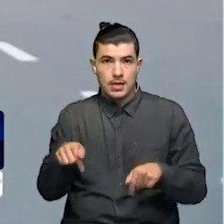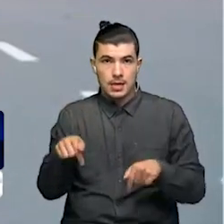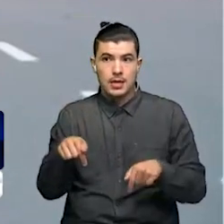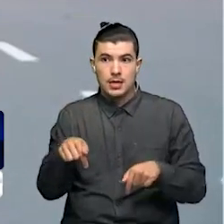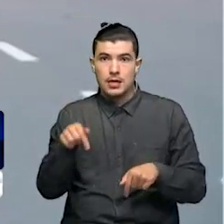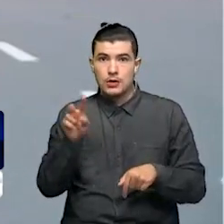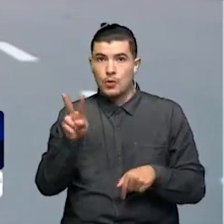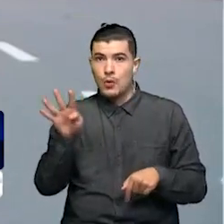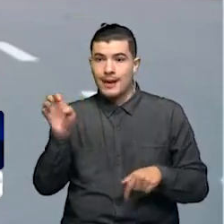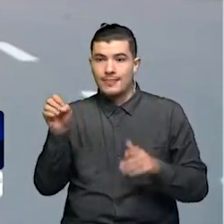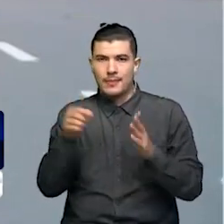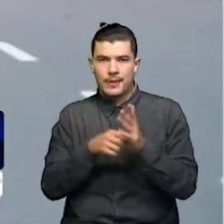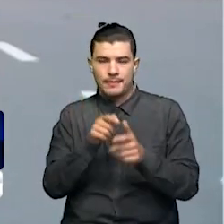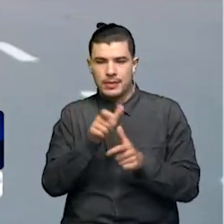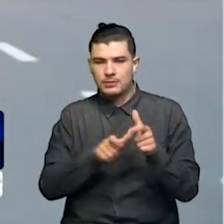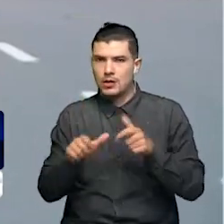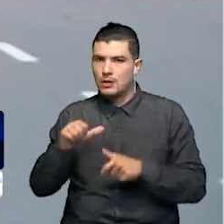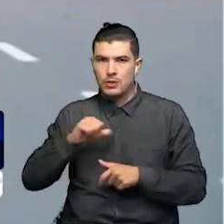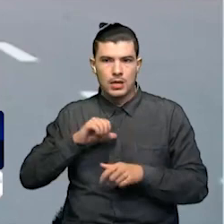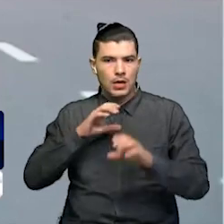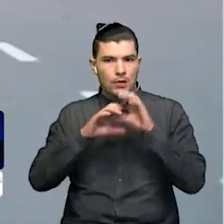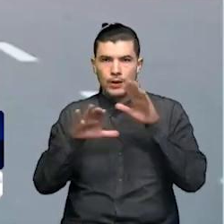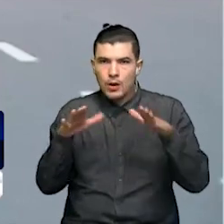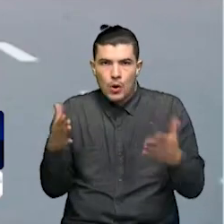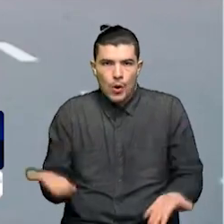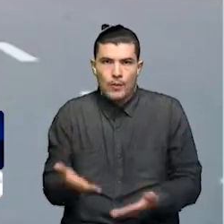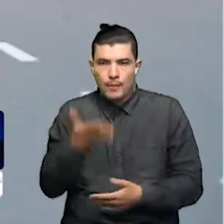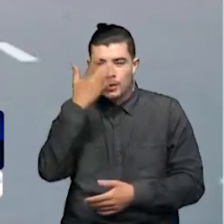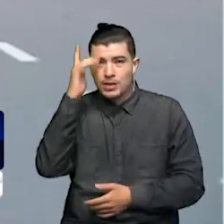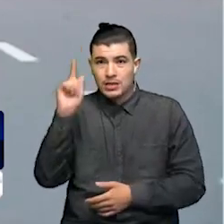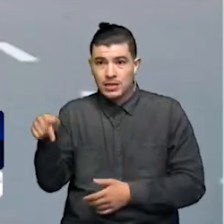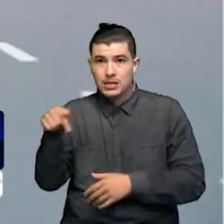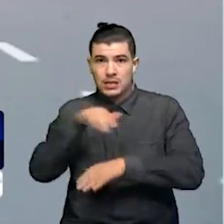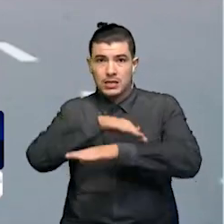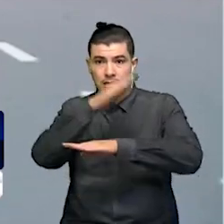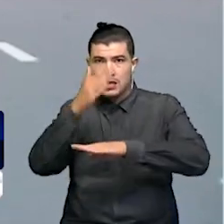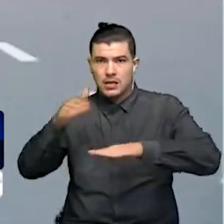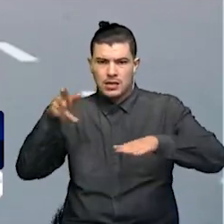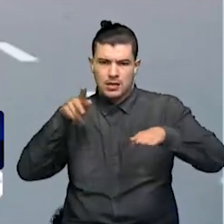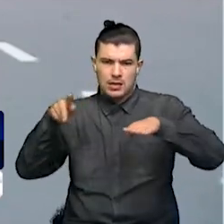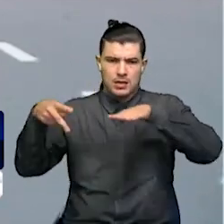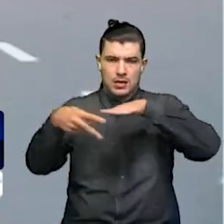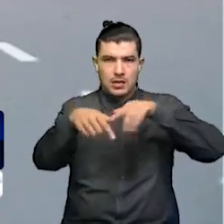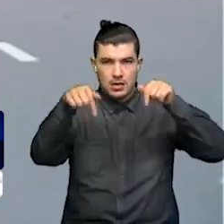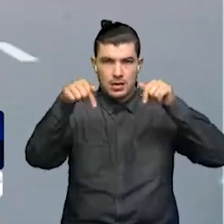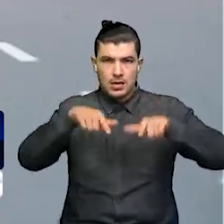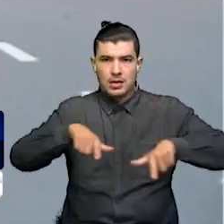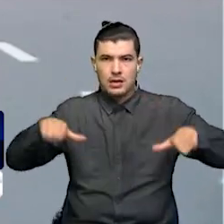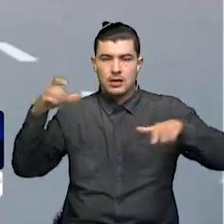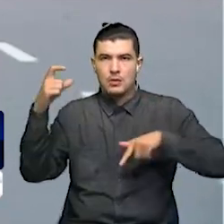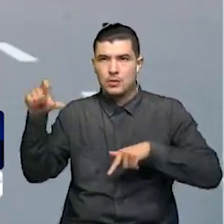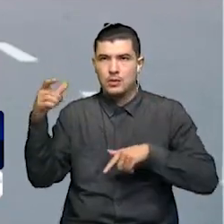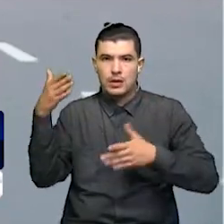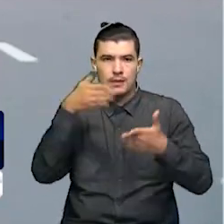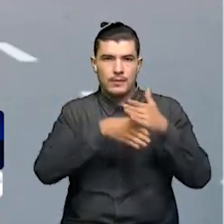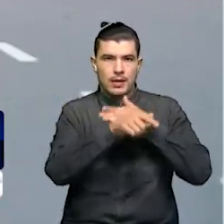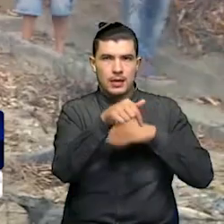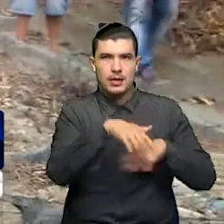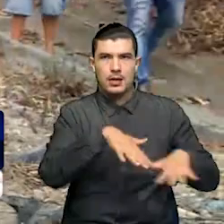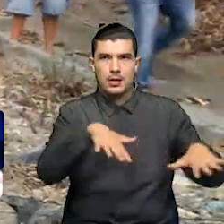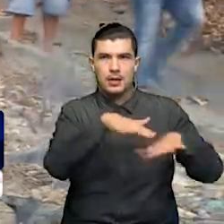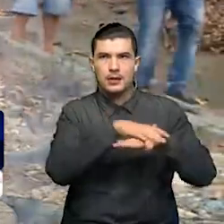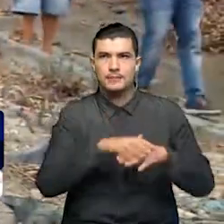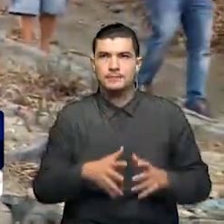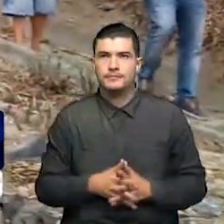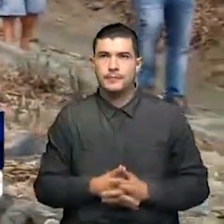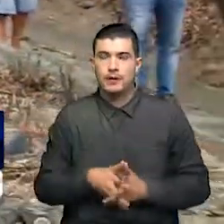la mañana la razón la comunidad del barrio cerro la cruz se atravesó en la autopista que comunica a cúcuta con esta ciudadela